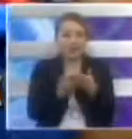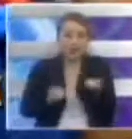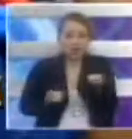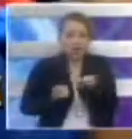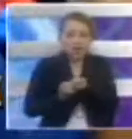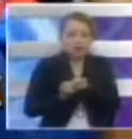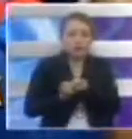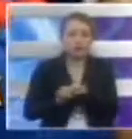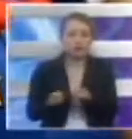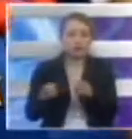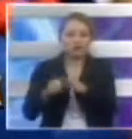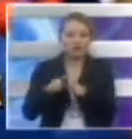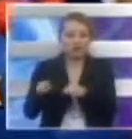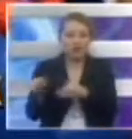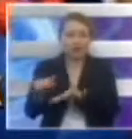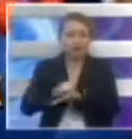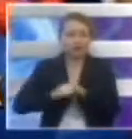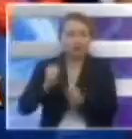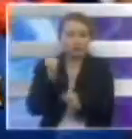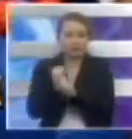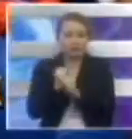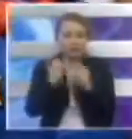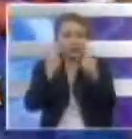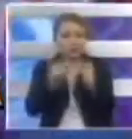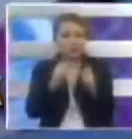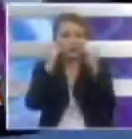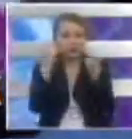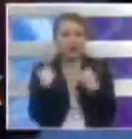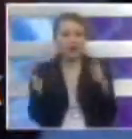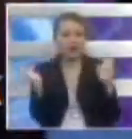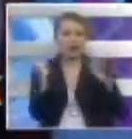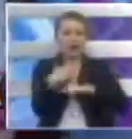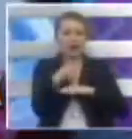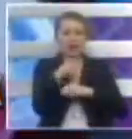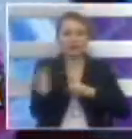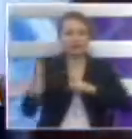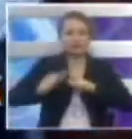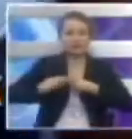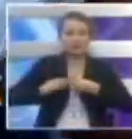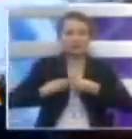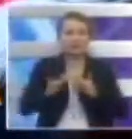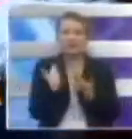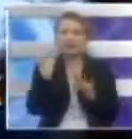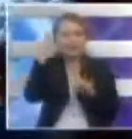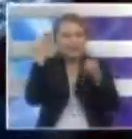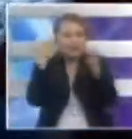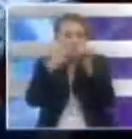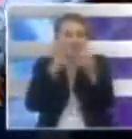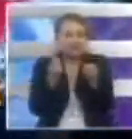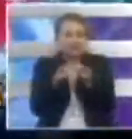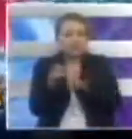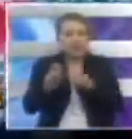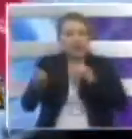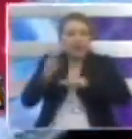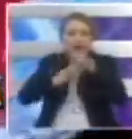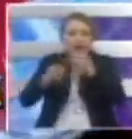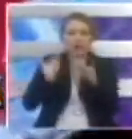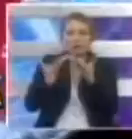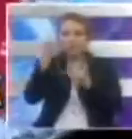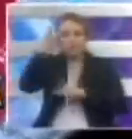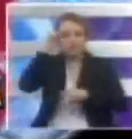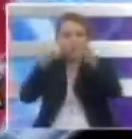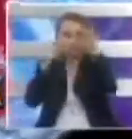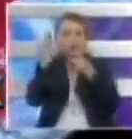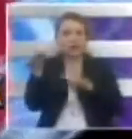Unión Nacional de Educadores de la SUAI, que posibilita el evento sin costo para los asistentes, con el propósito de generar un intercambio de saberes.